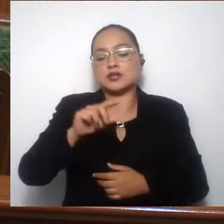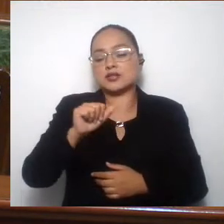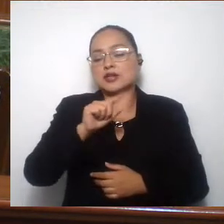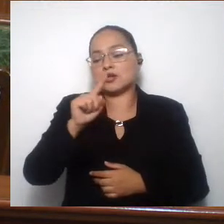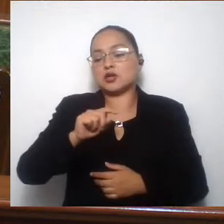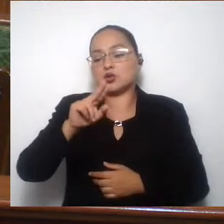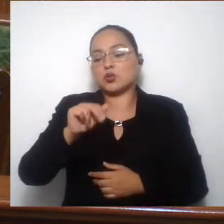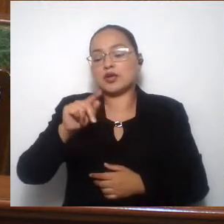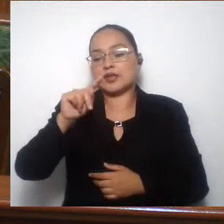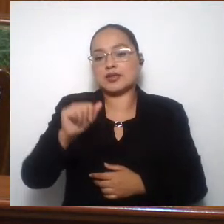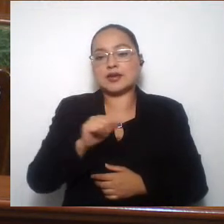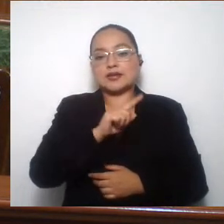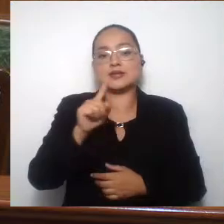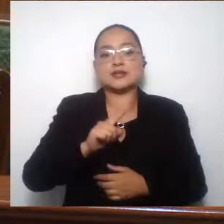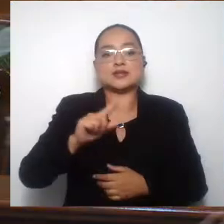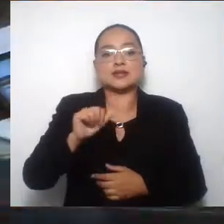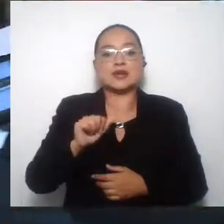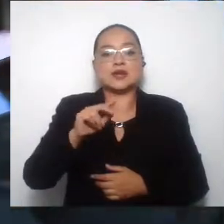voz.